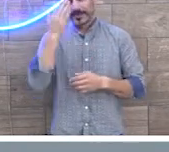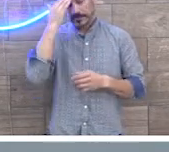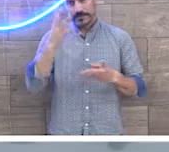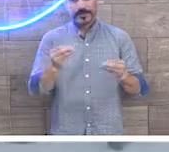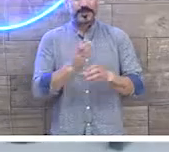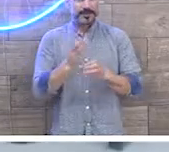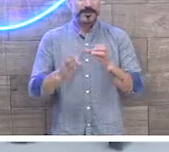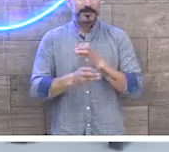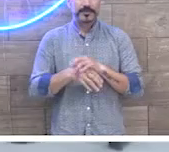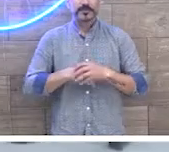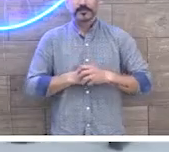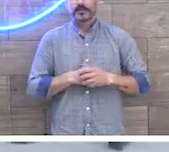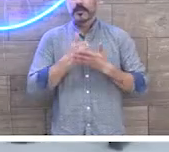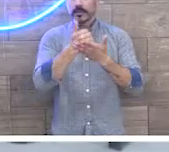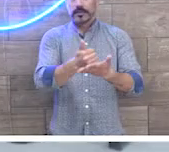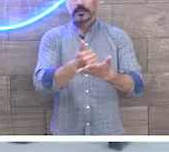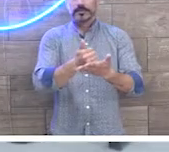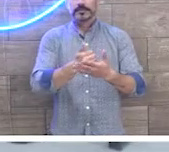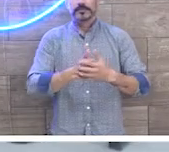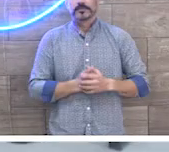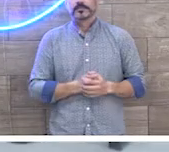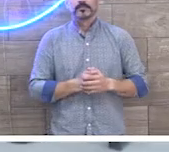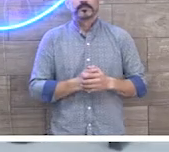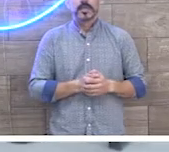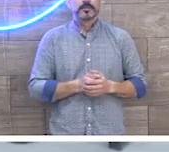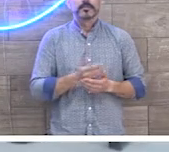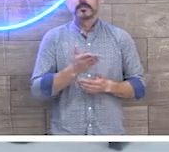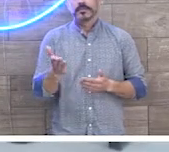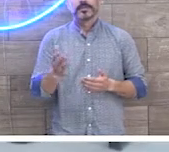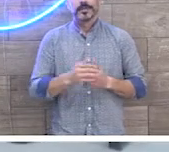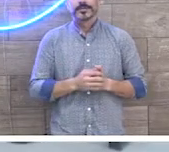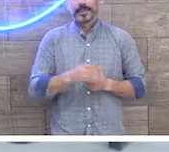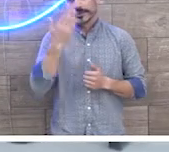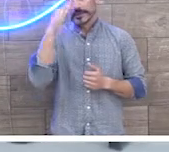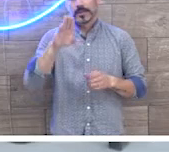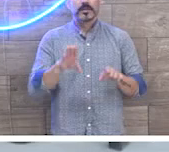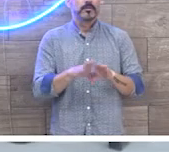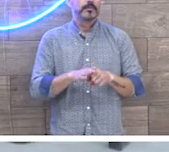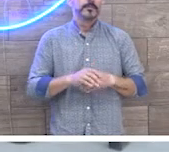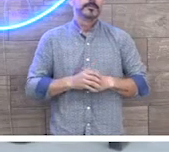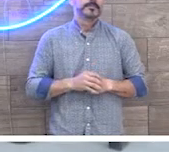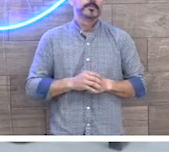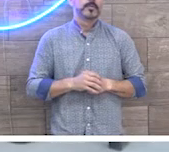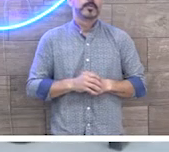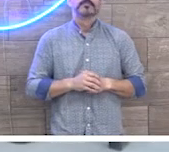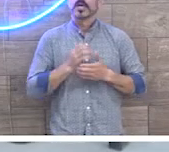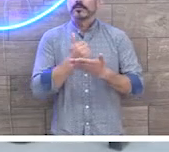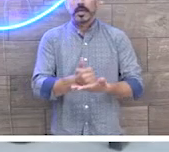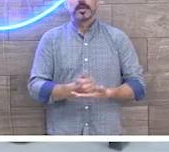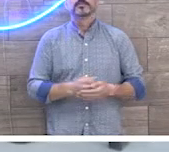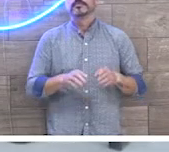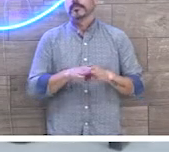que pues les van a ayudar a darse una idea de cómo pueden acercarse a nosotros, a otras personas con